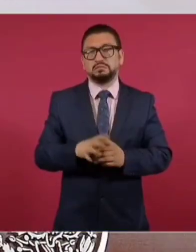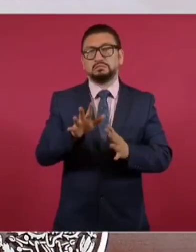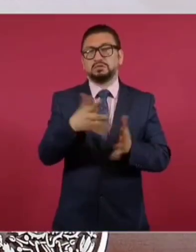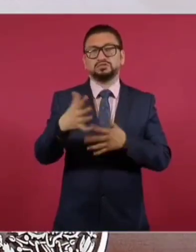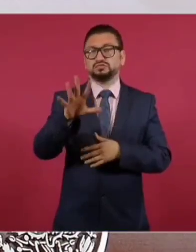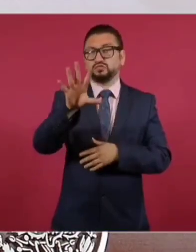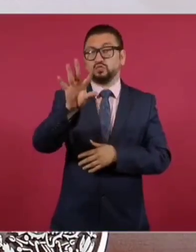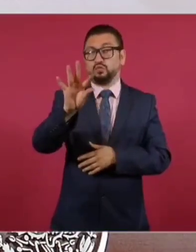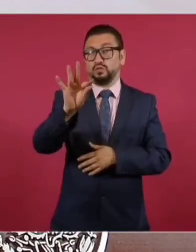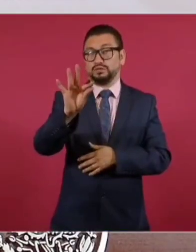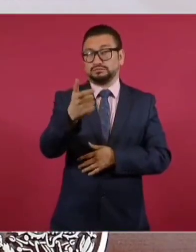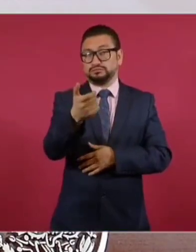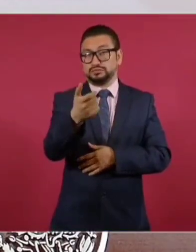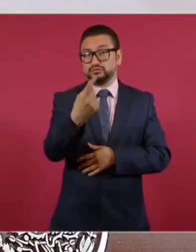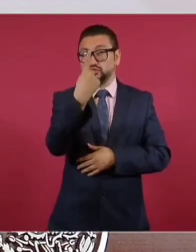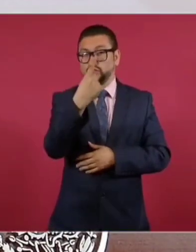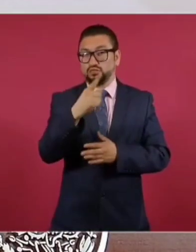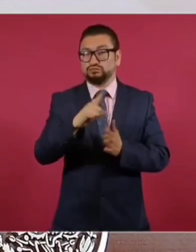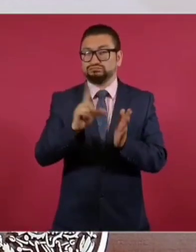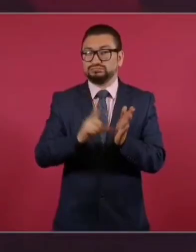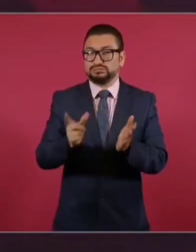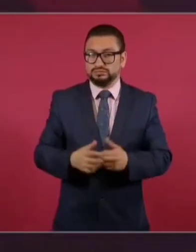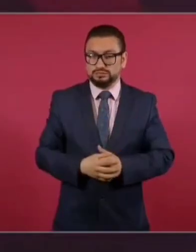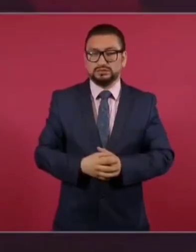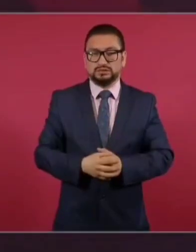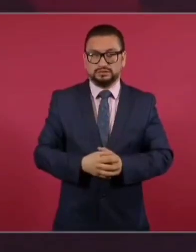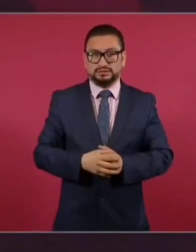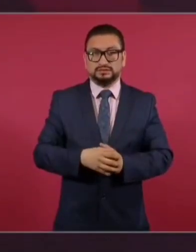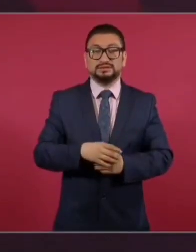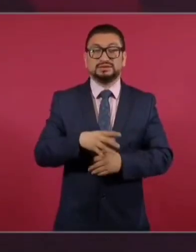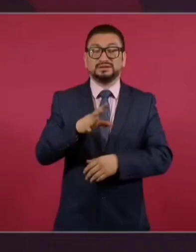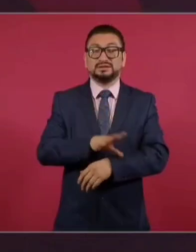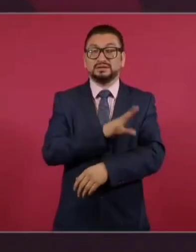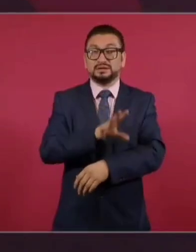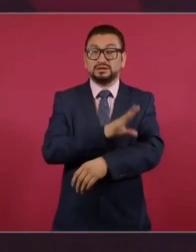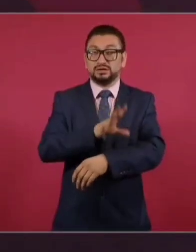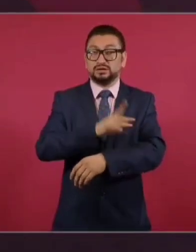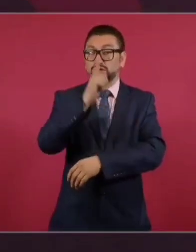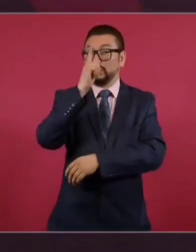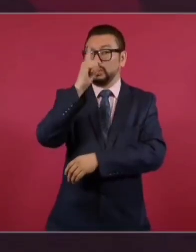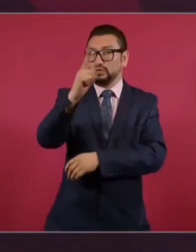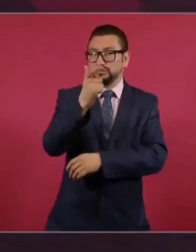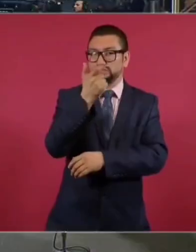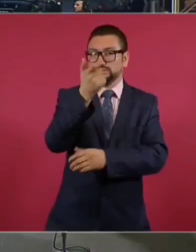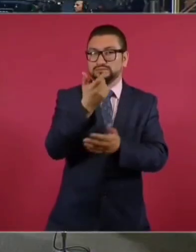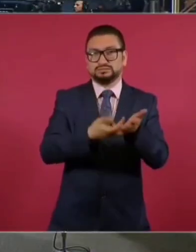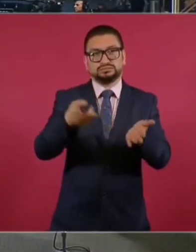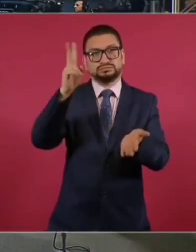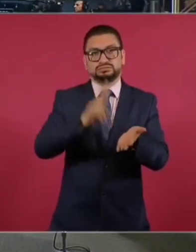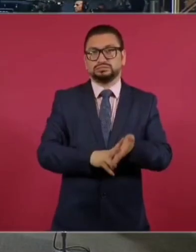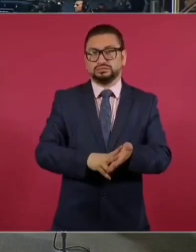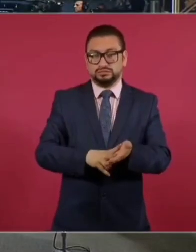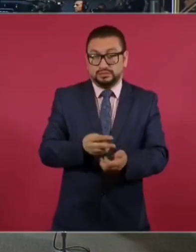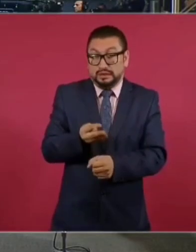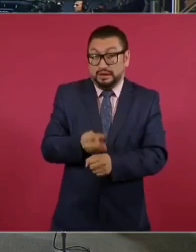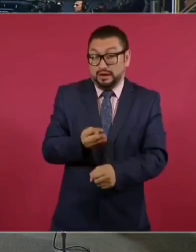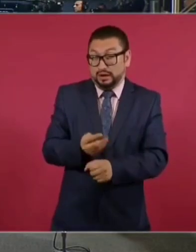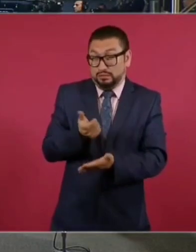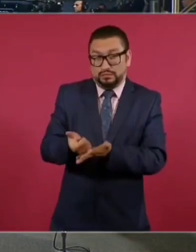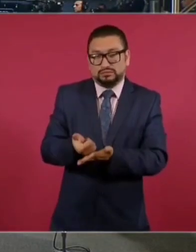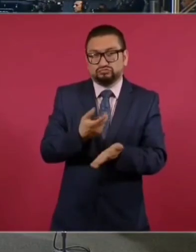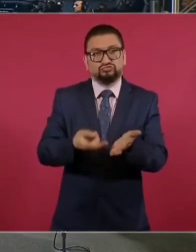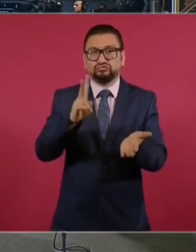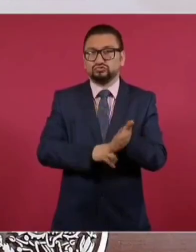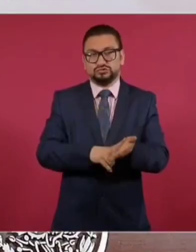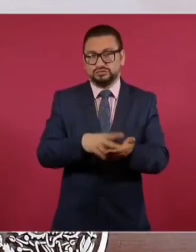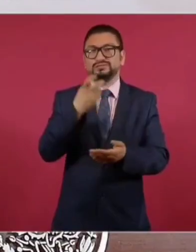40 pesos por litro y el precio de la luz estaría al doble de lo que se cobra actualmente. Y en